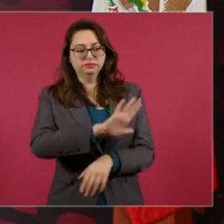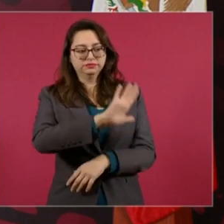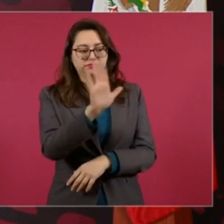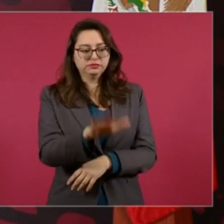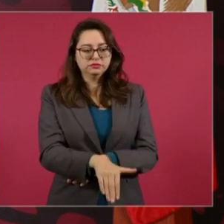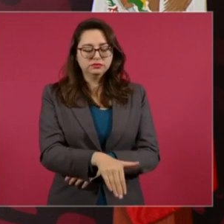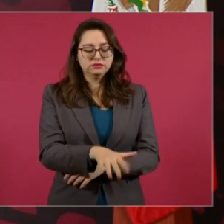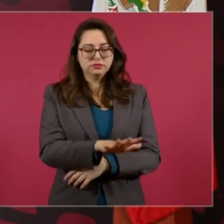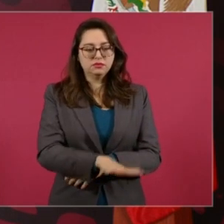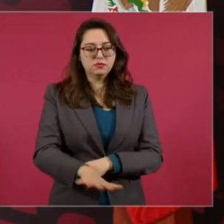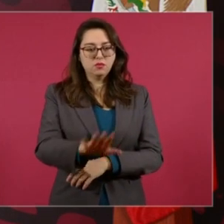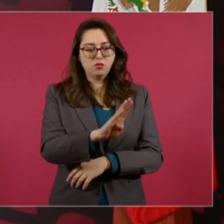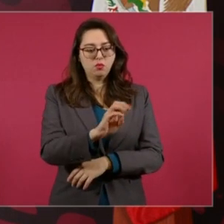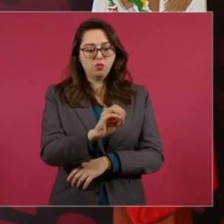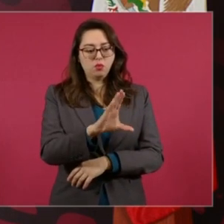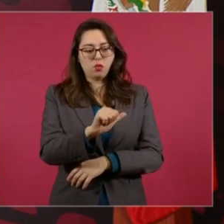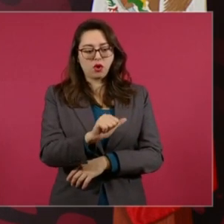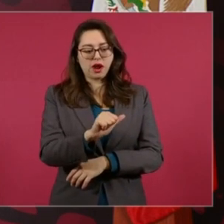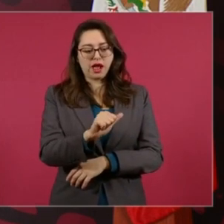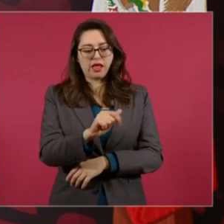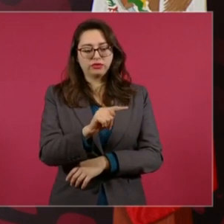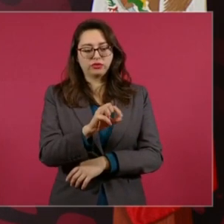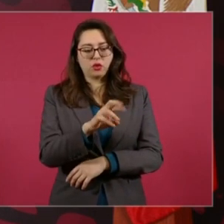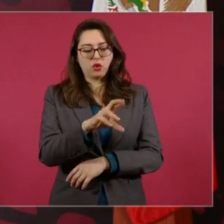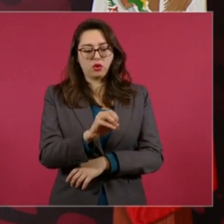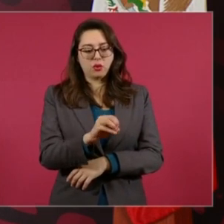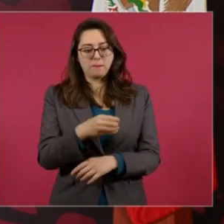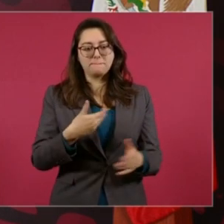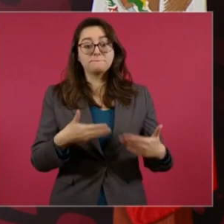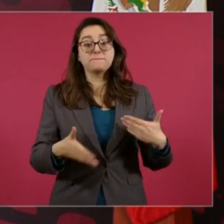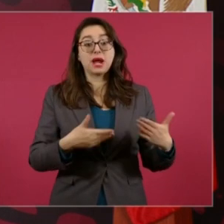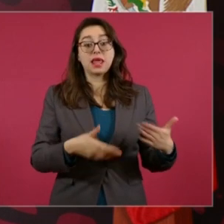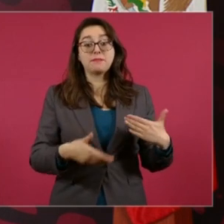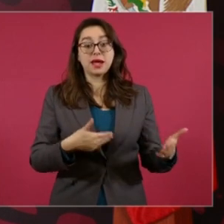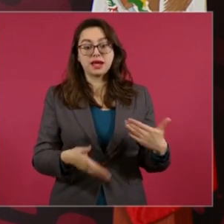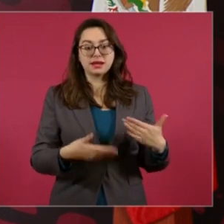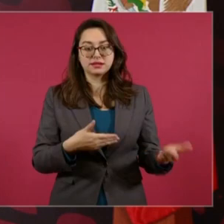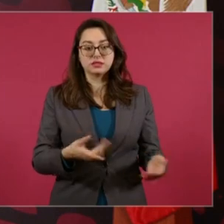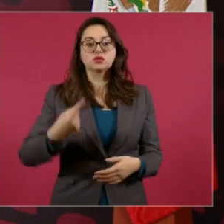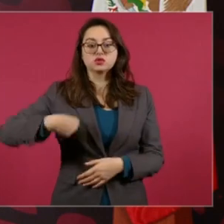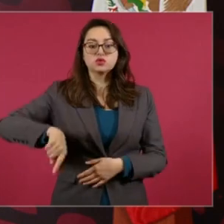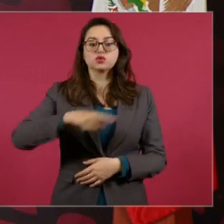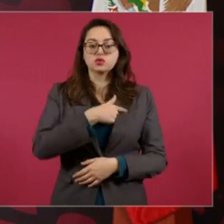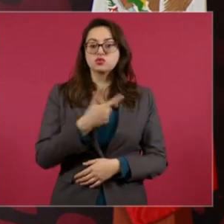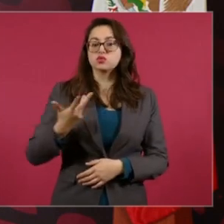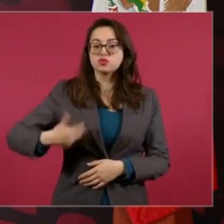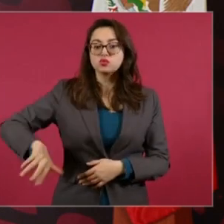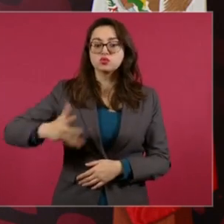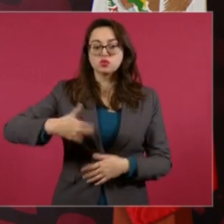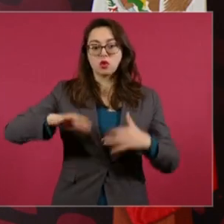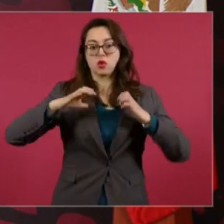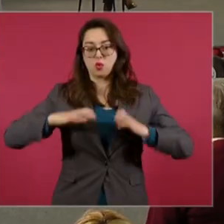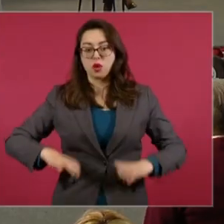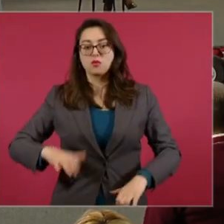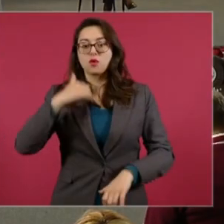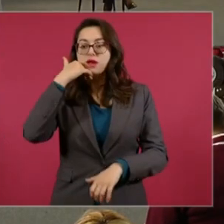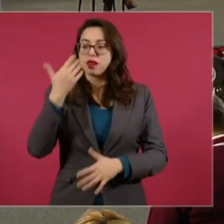Toro, que ahora pertenece a Panamá. Andamos buscando sus restos porque